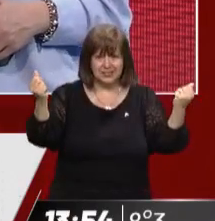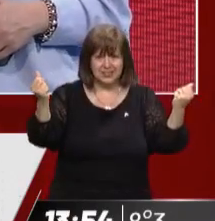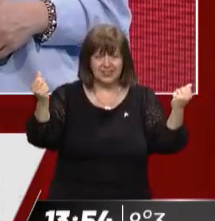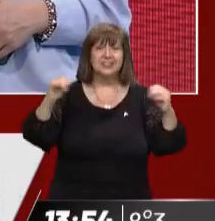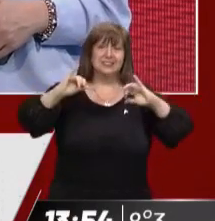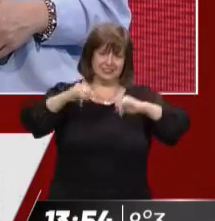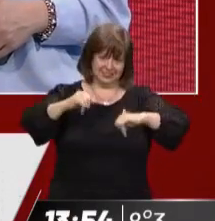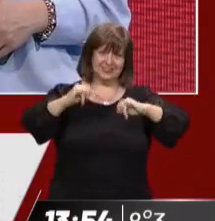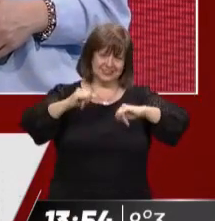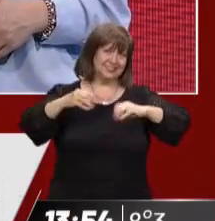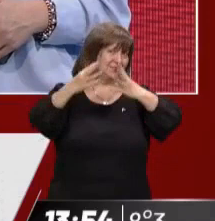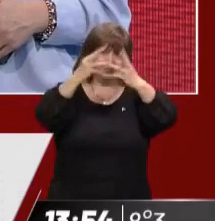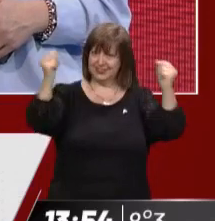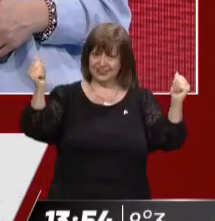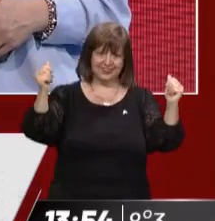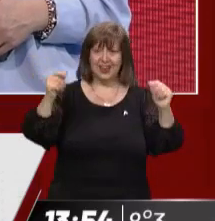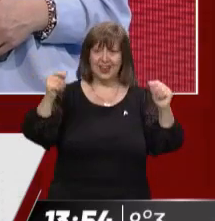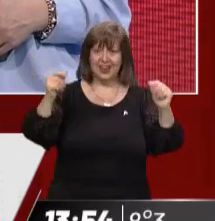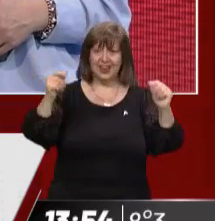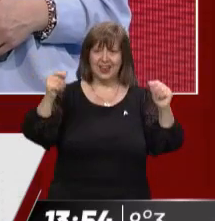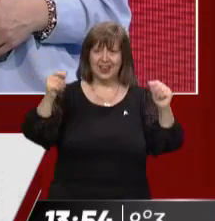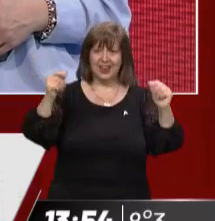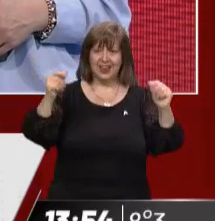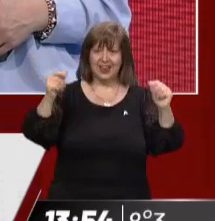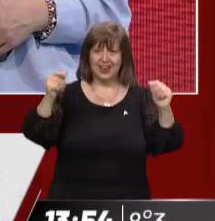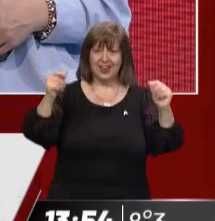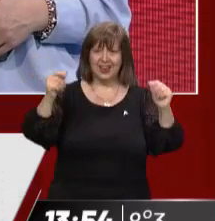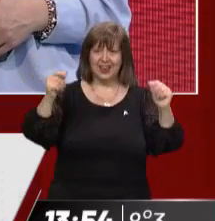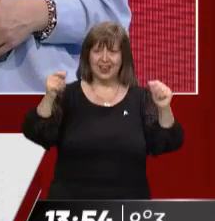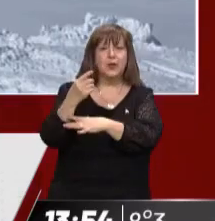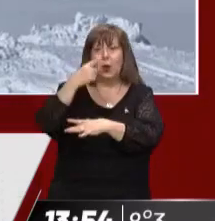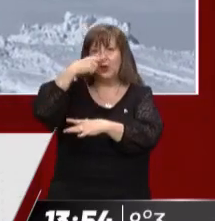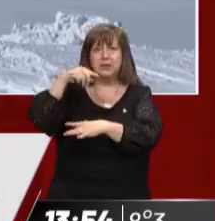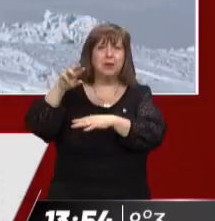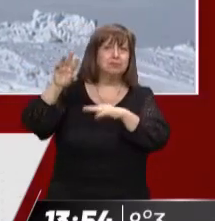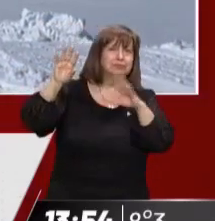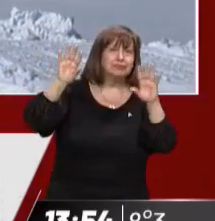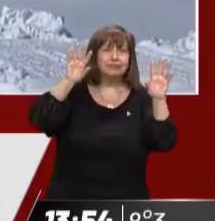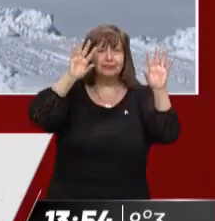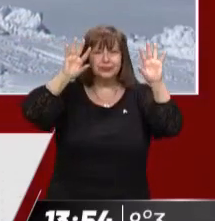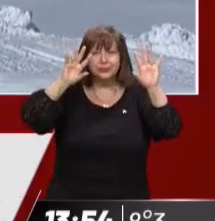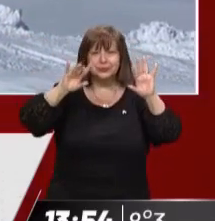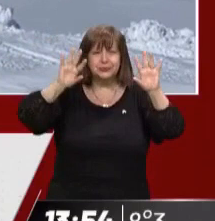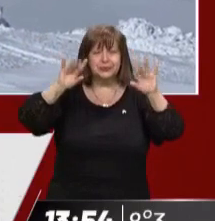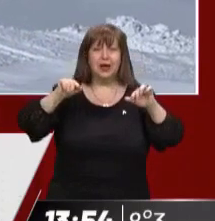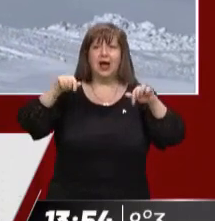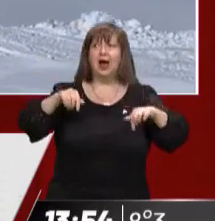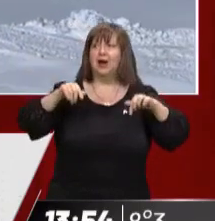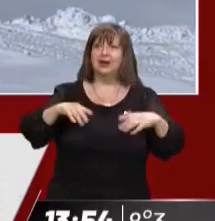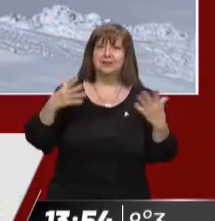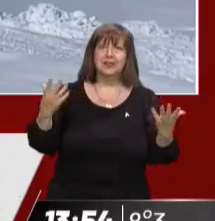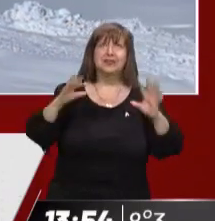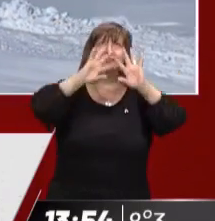Paró de nevar, efectivamente, esta mañana fue la última precipitación y ahora tenemos